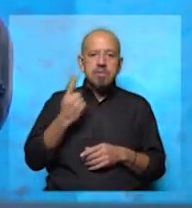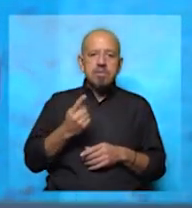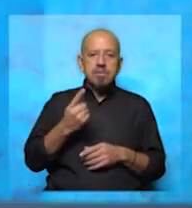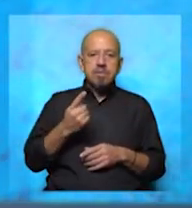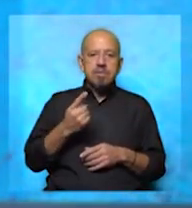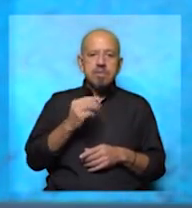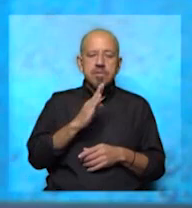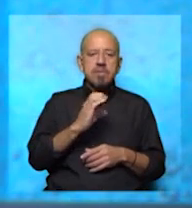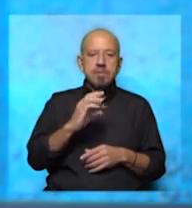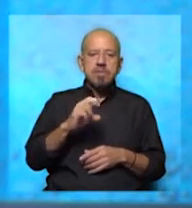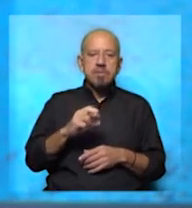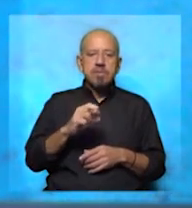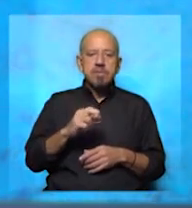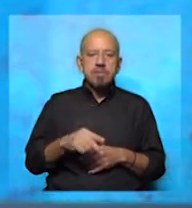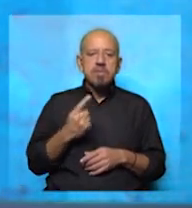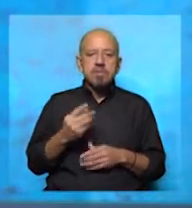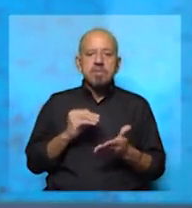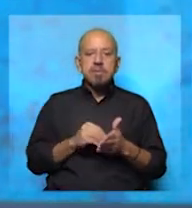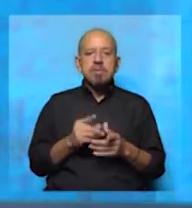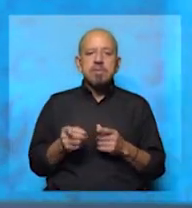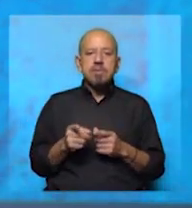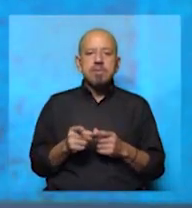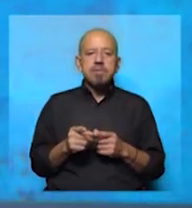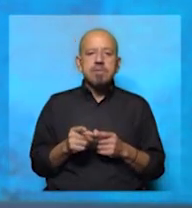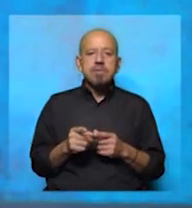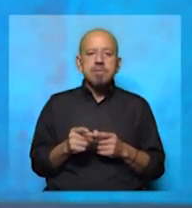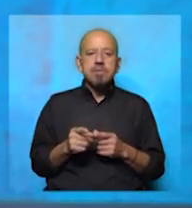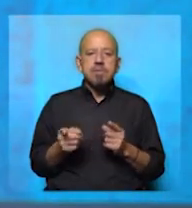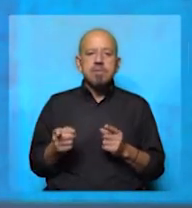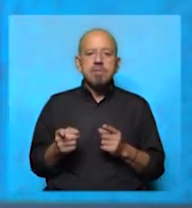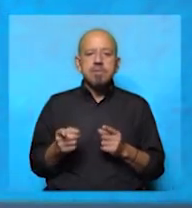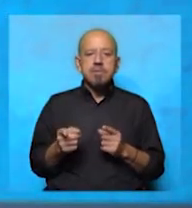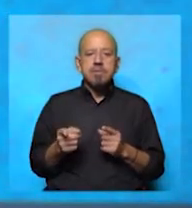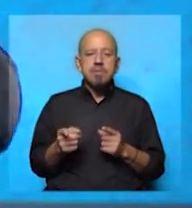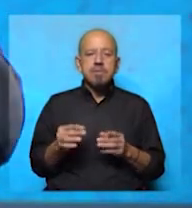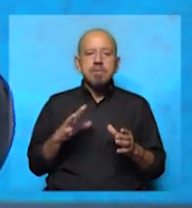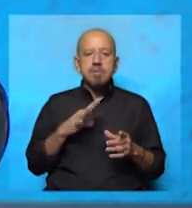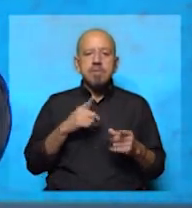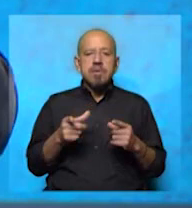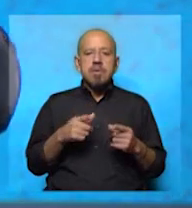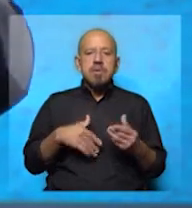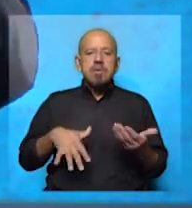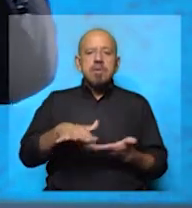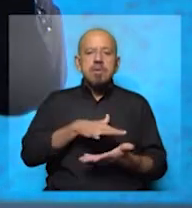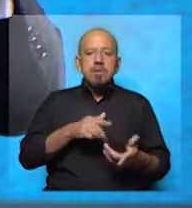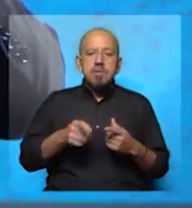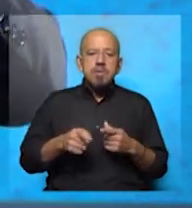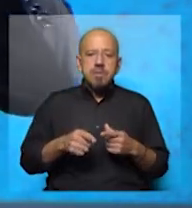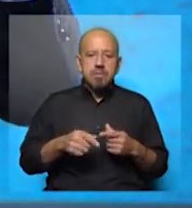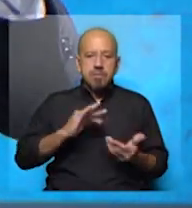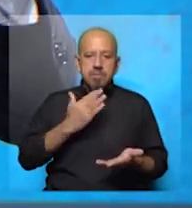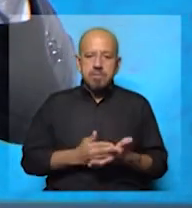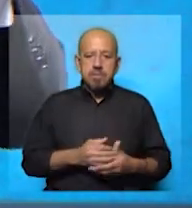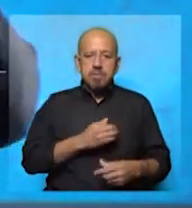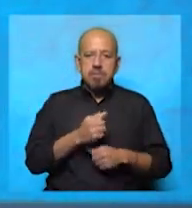del partido comunista en asumir esa responsabilidad hay como yo lo comentaba contigo lo hablábamos recién antes salía al aire hay como una sensación A veces decir ah es el último año de gobierno